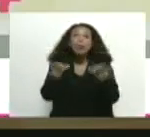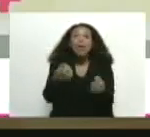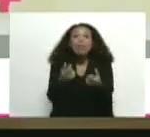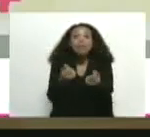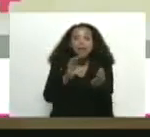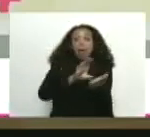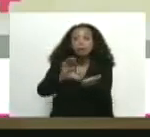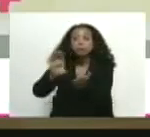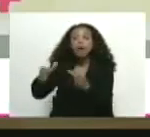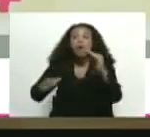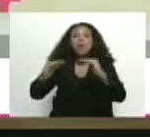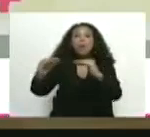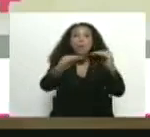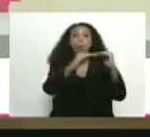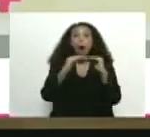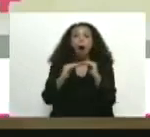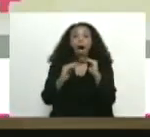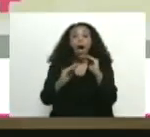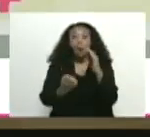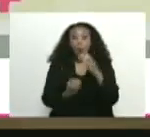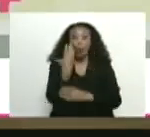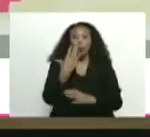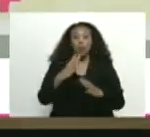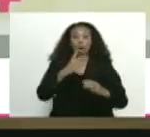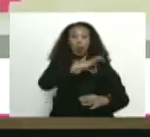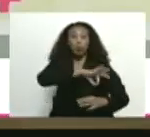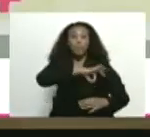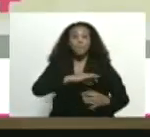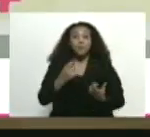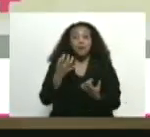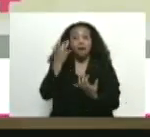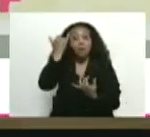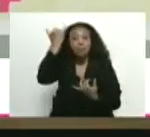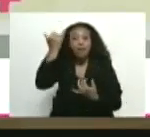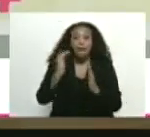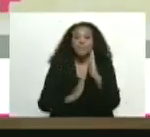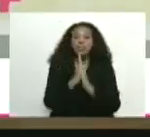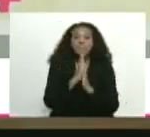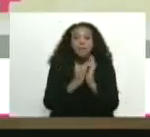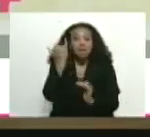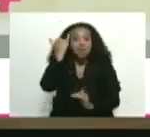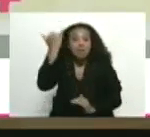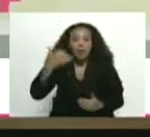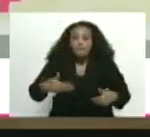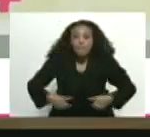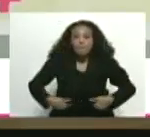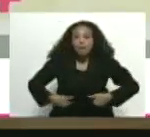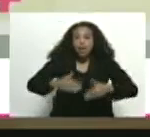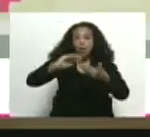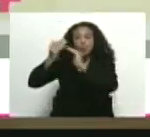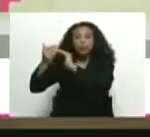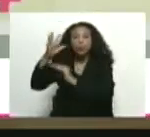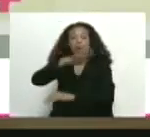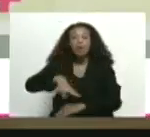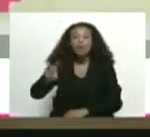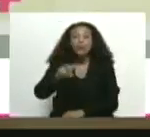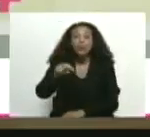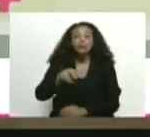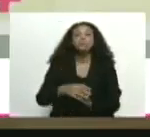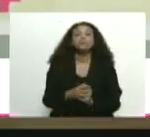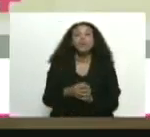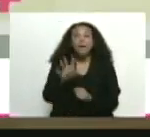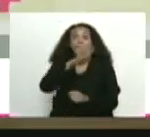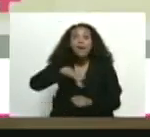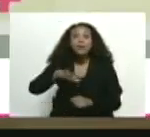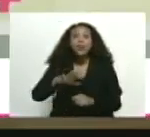riqueza, basada en el crecimiento de una nueva economía, basada en el esfuerzo colectivo nacional,